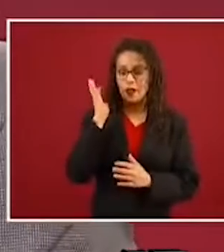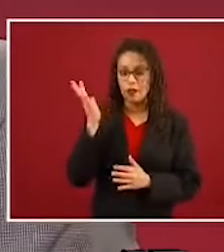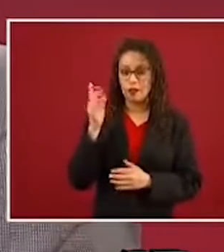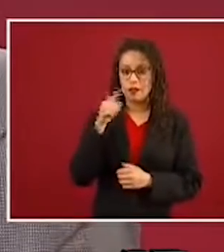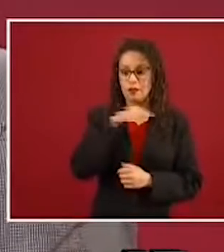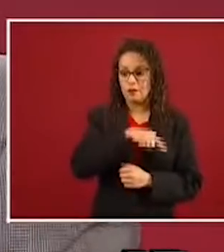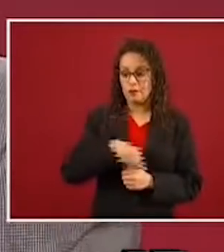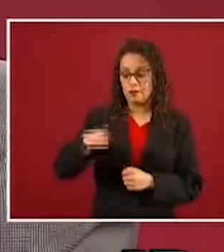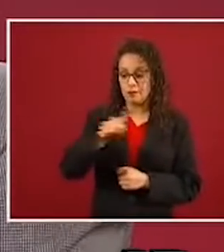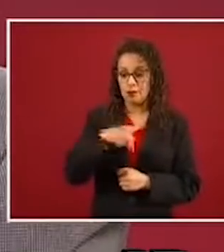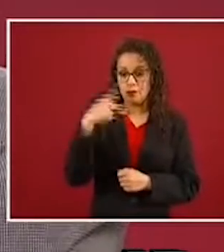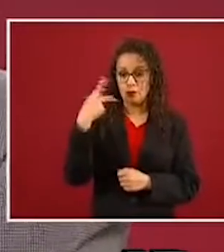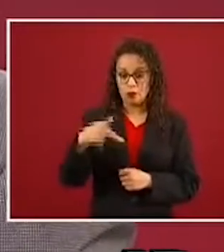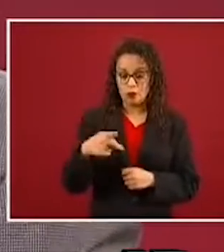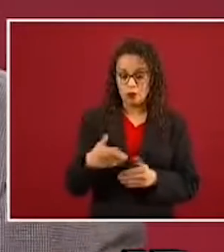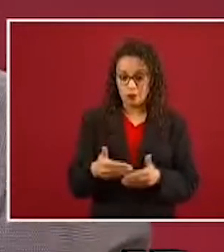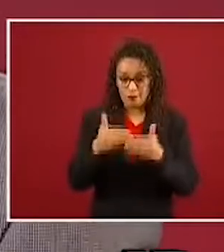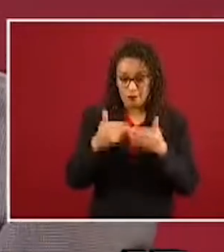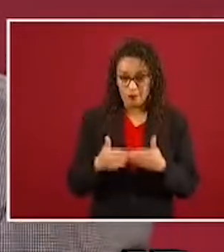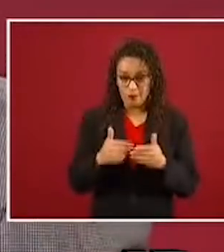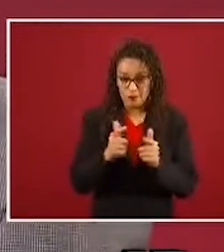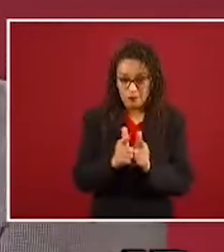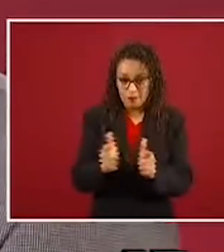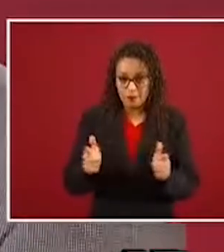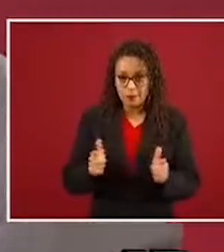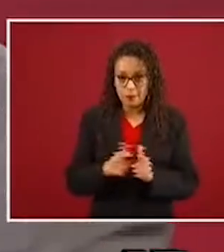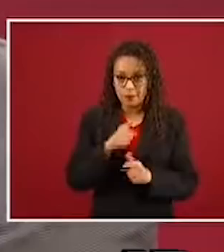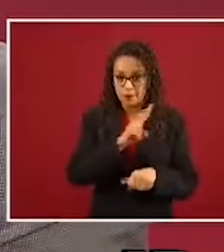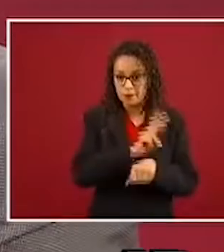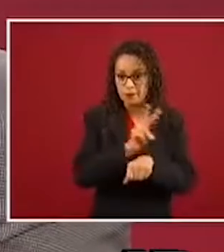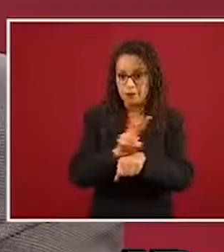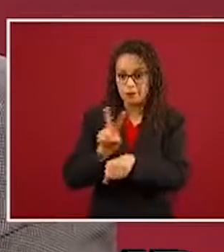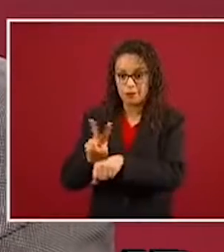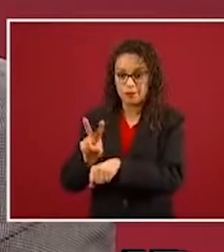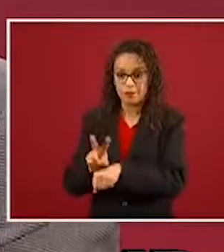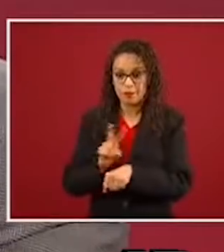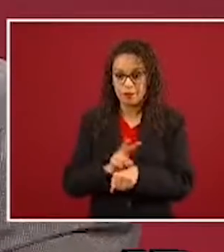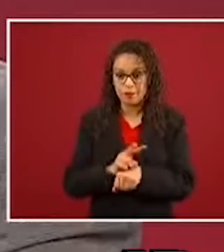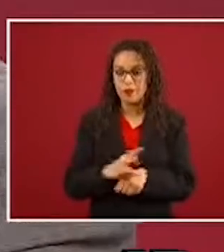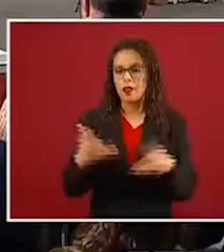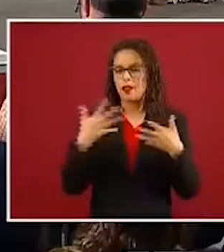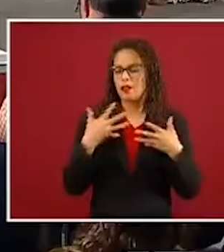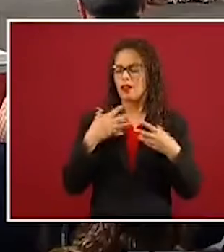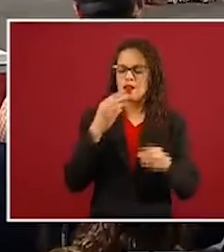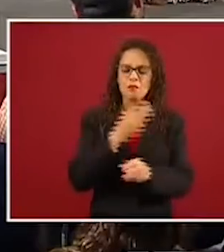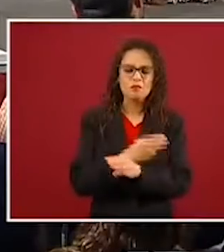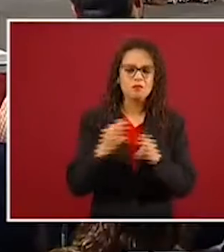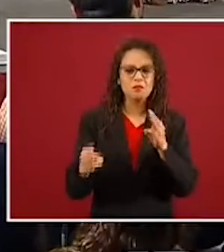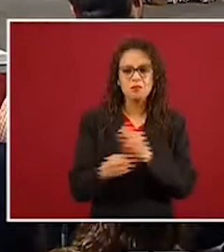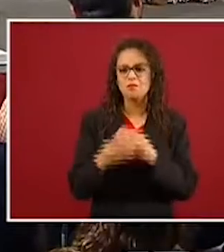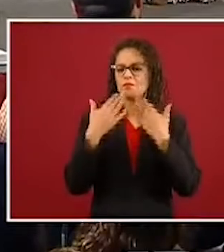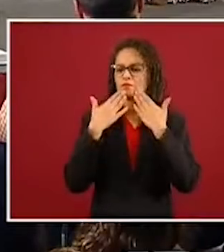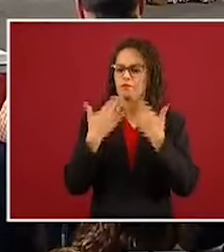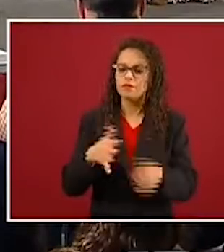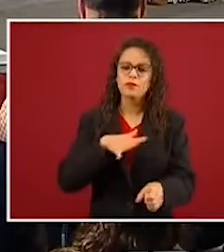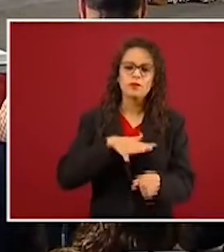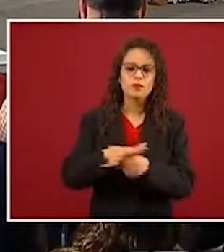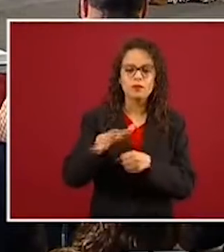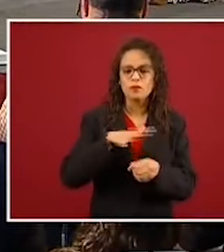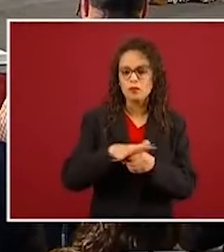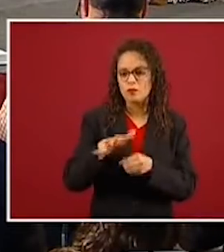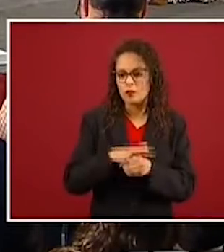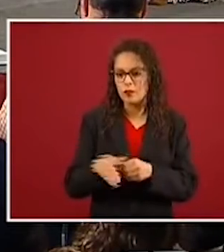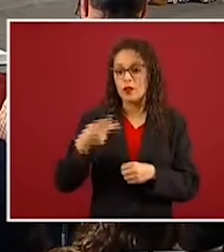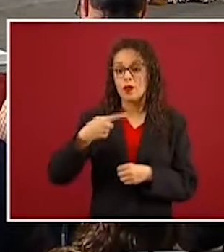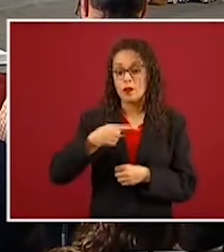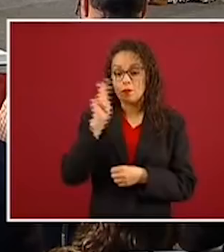parte del órgano interno de control en el Seguro Social, de la Función Pública, que había equipo suficiente y que lo que había habido era un taller, pero